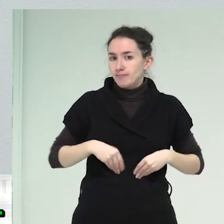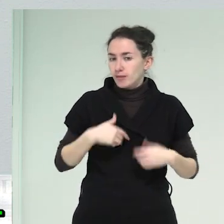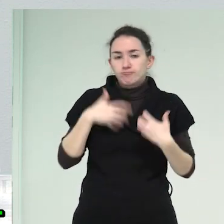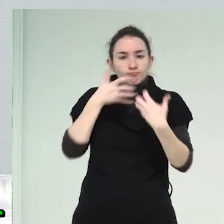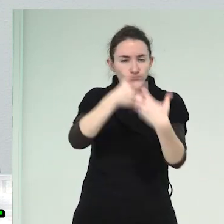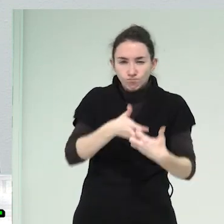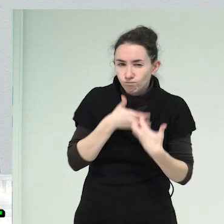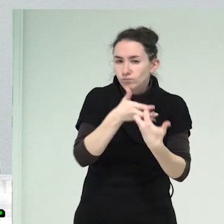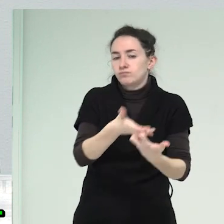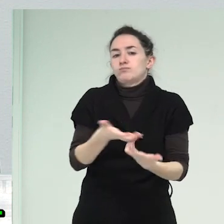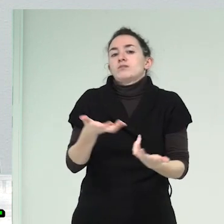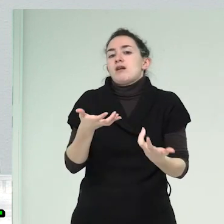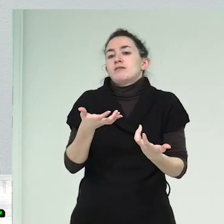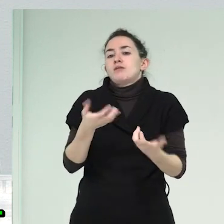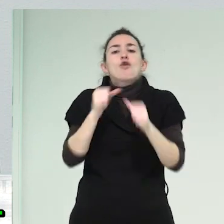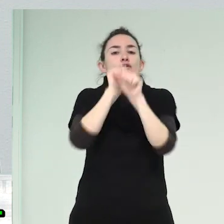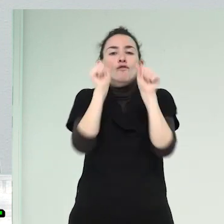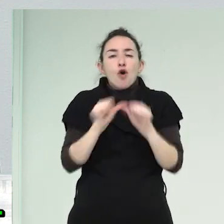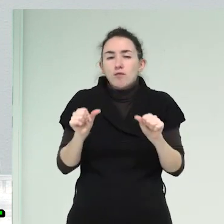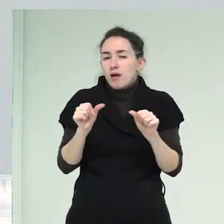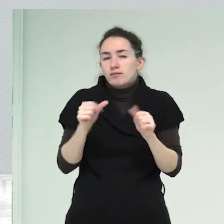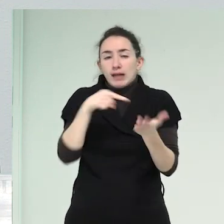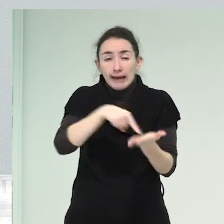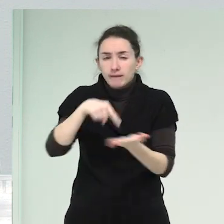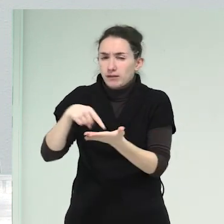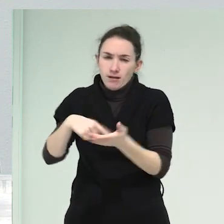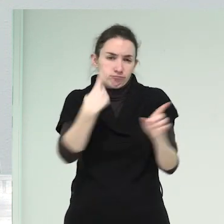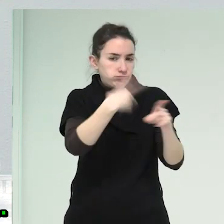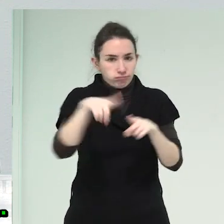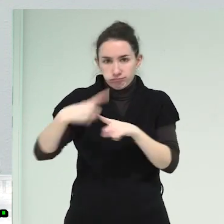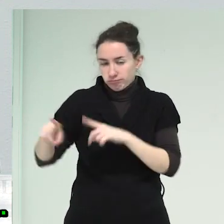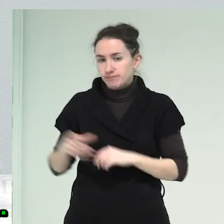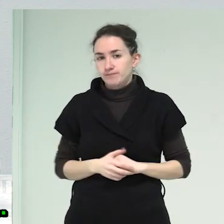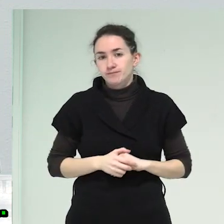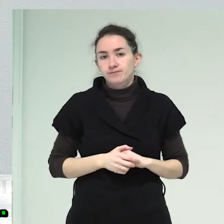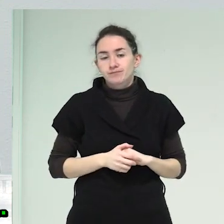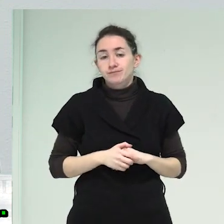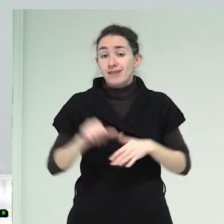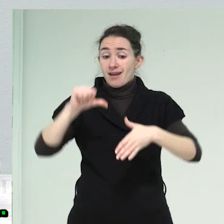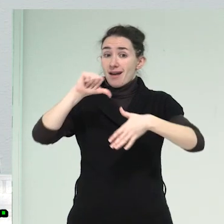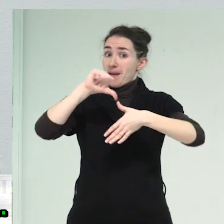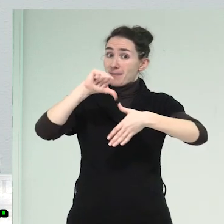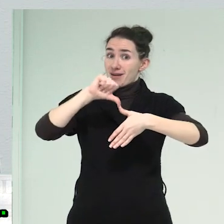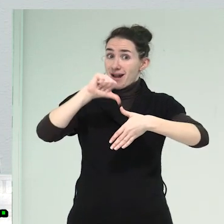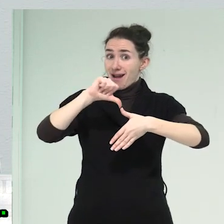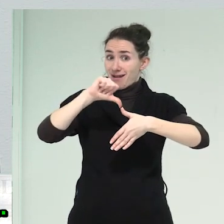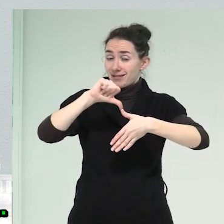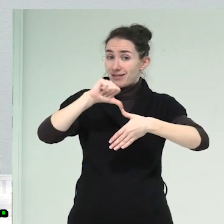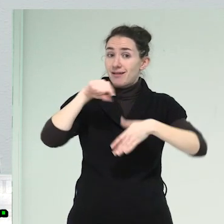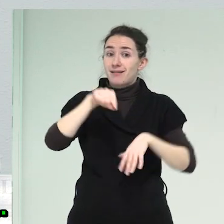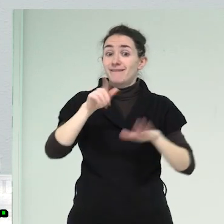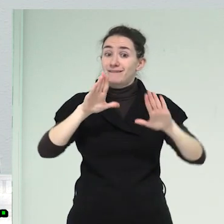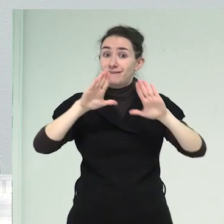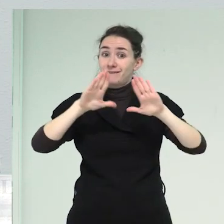a reivindicar de diferentes formas el feminismo. En América Latina, ¿no? Los